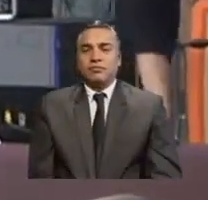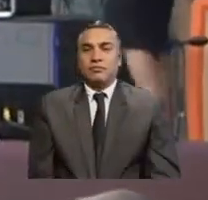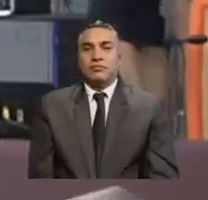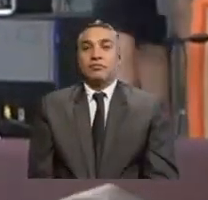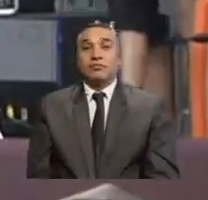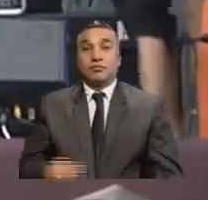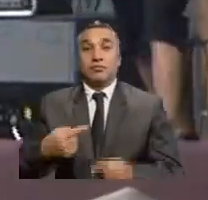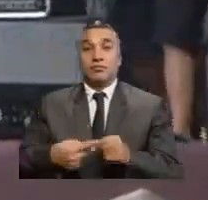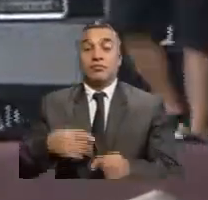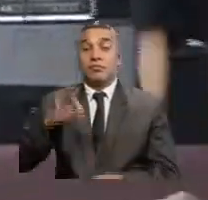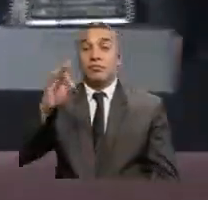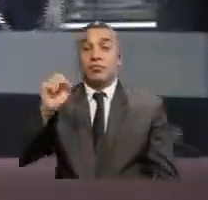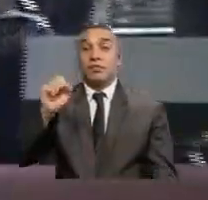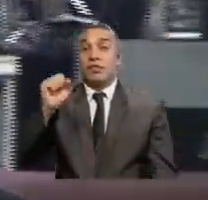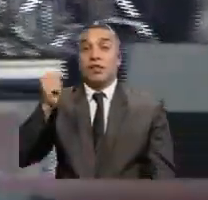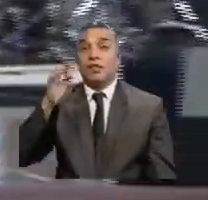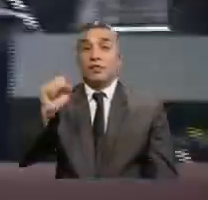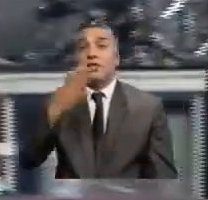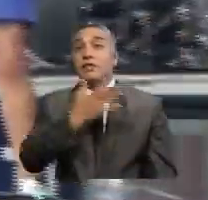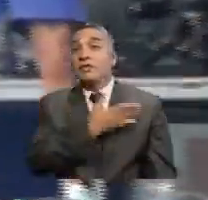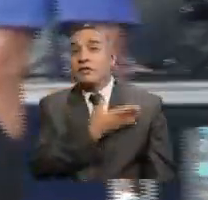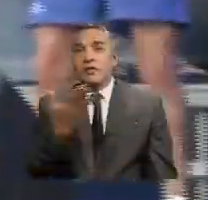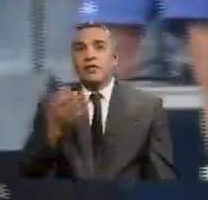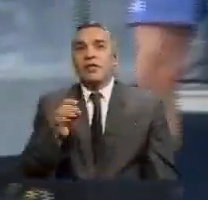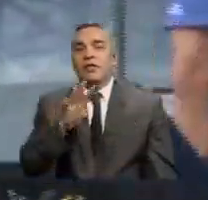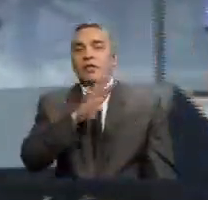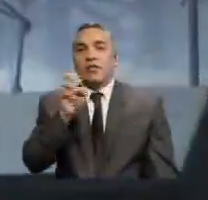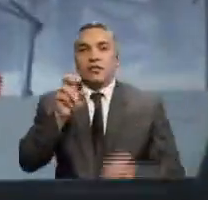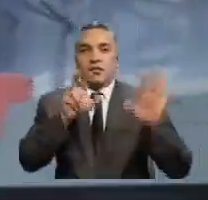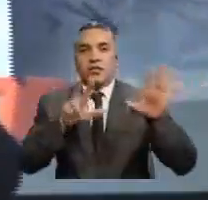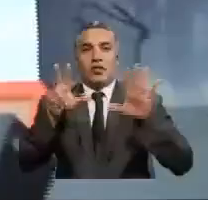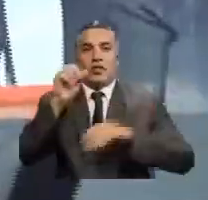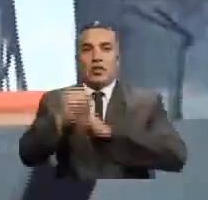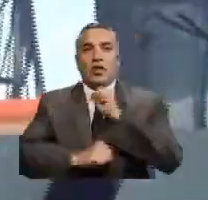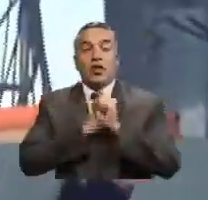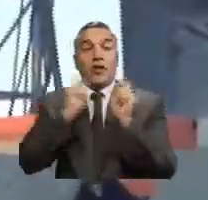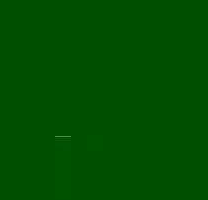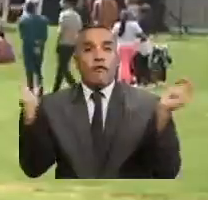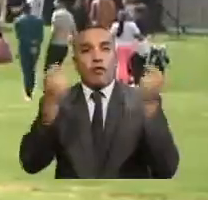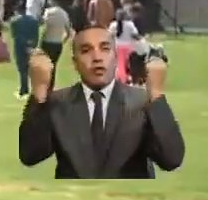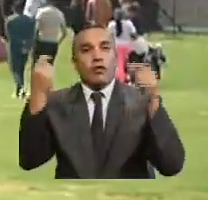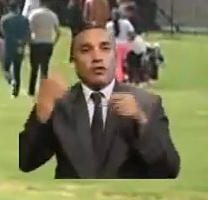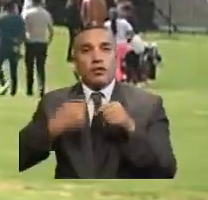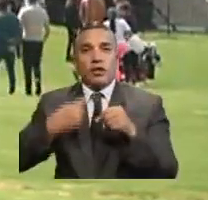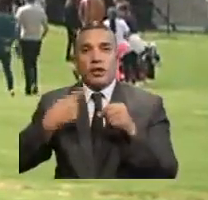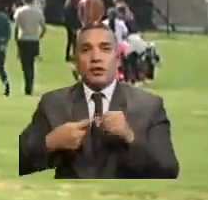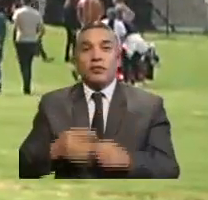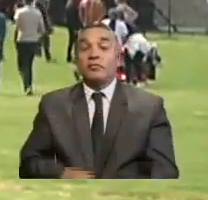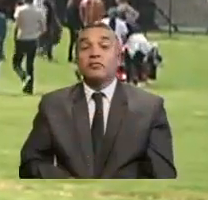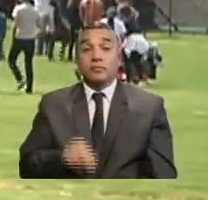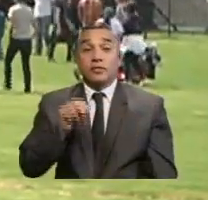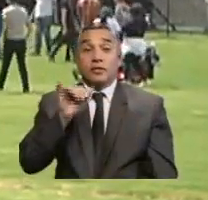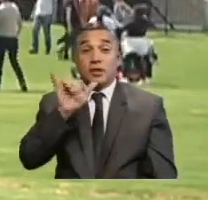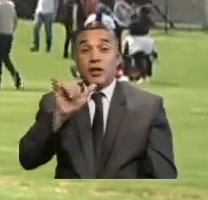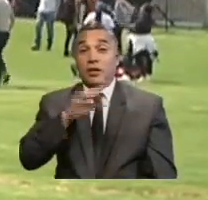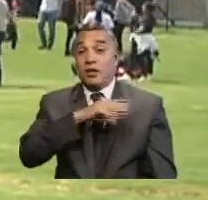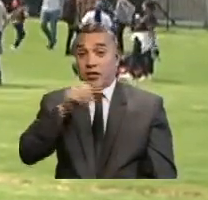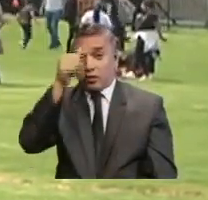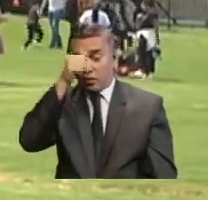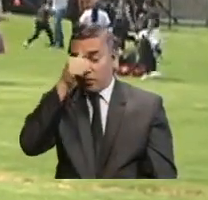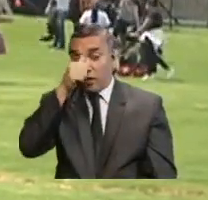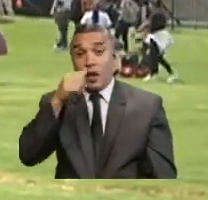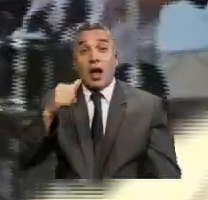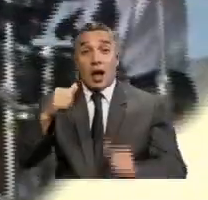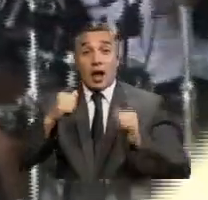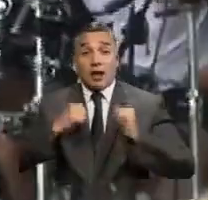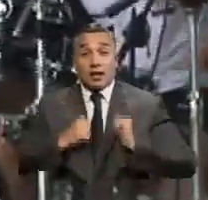El Quito Fest es parte de los eventos realizados por los 488 años de Fundación de Quito. Este sábado y domingo, artistas nacionales y